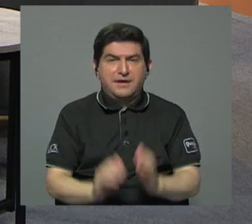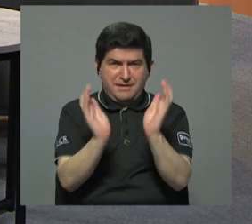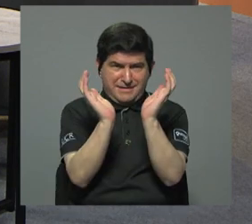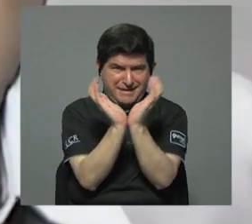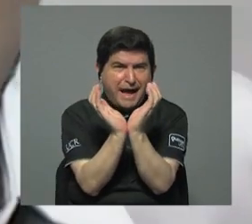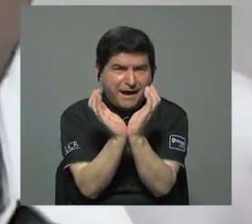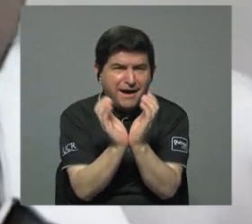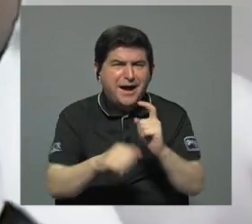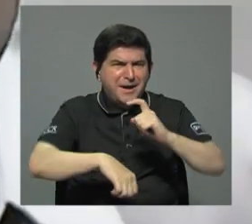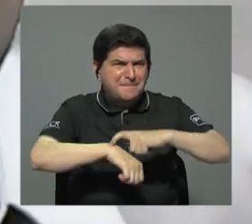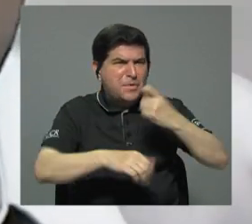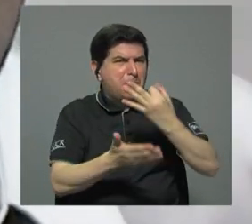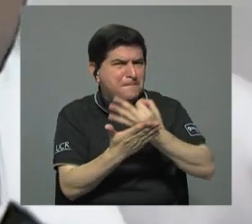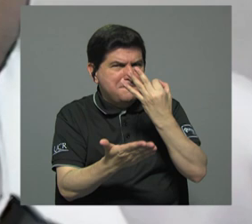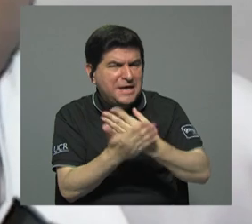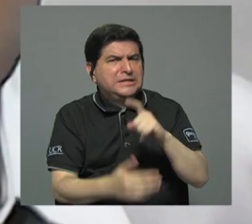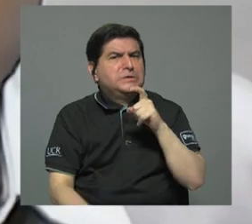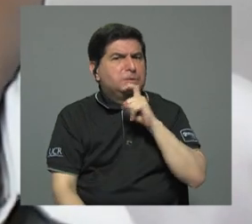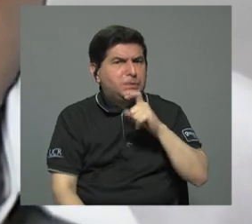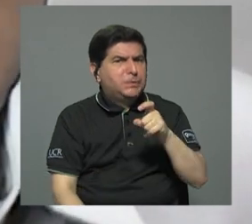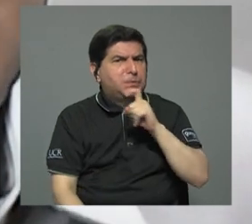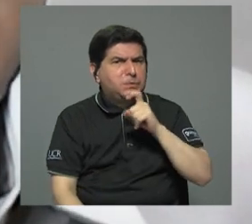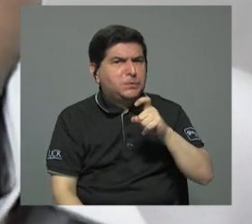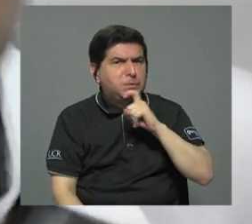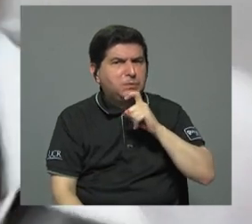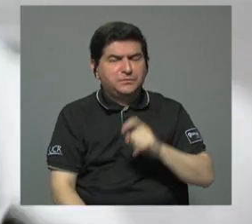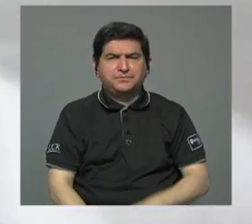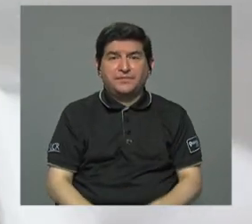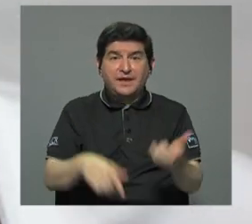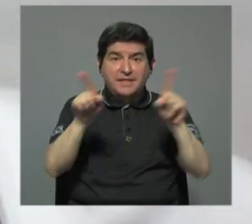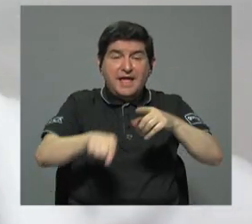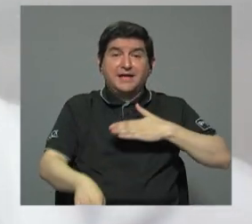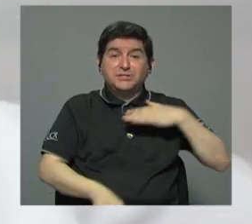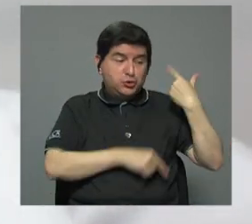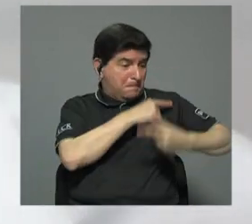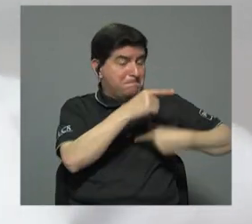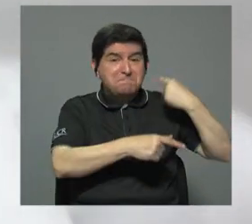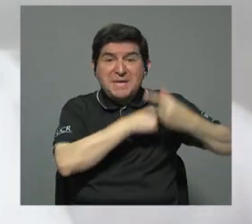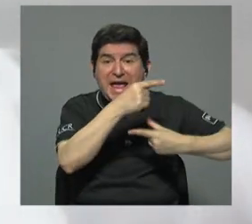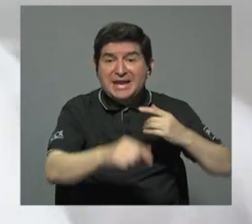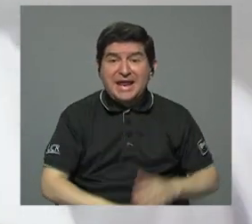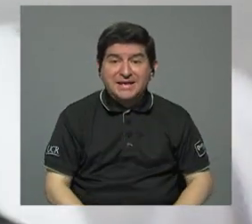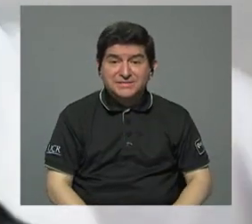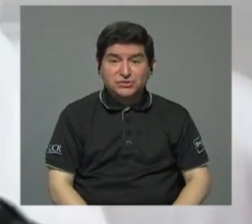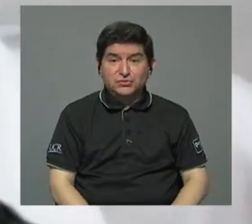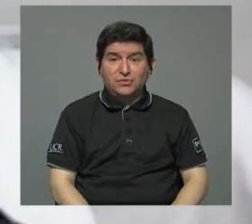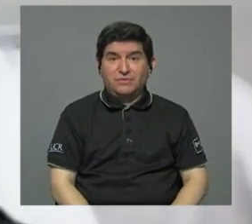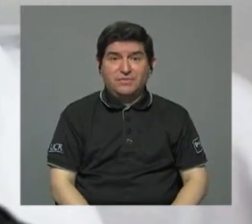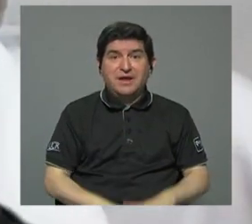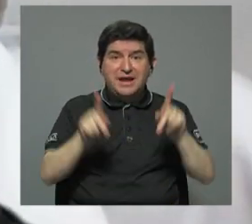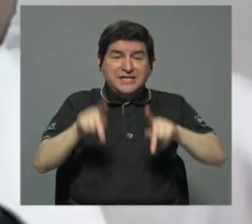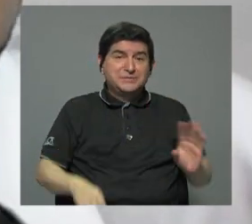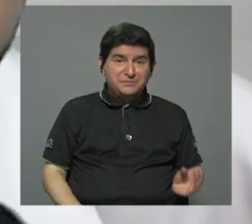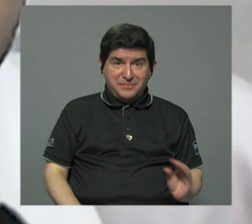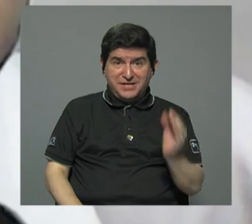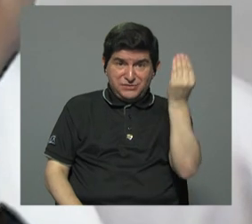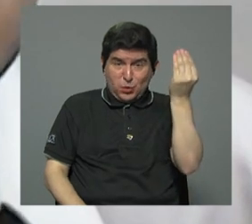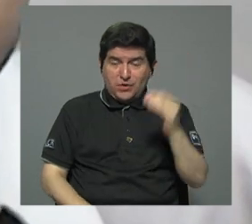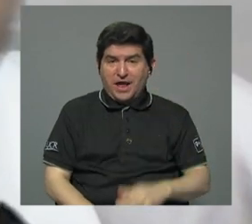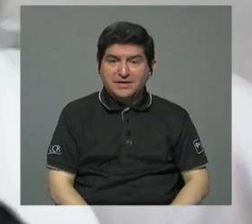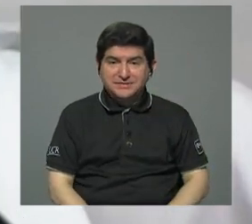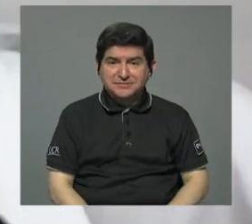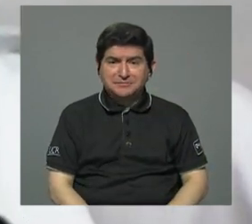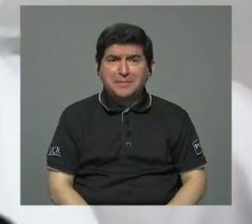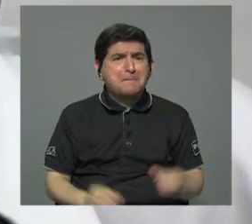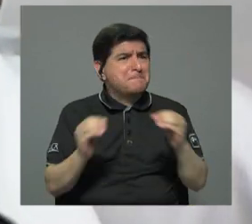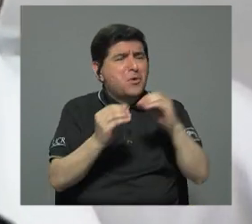momento financieramente complicado. De hecho, mi generación, por lo menos los más jóvenes, estamos, por